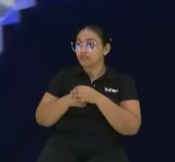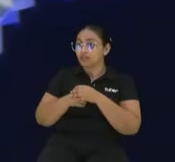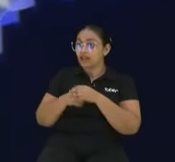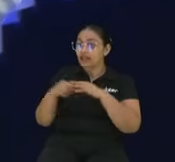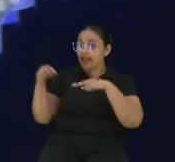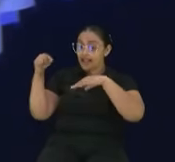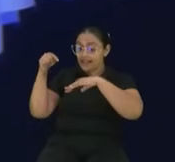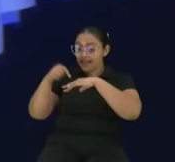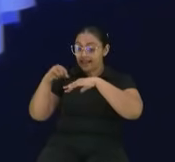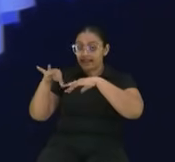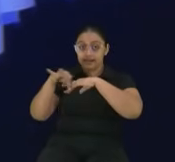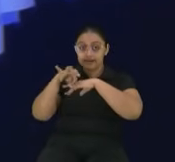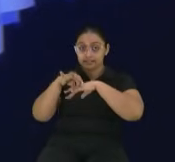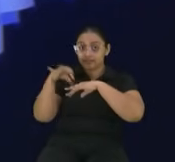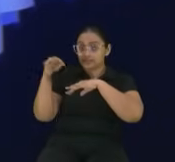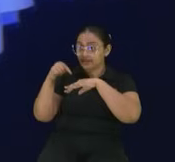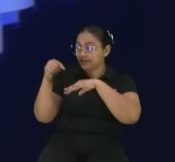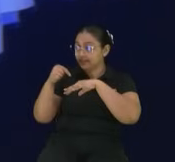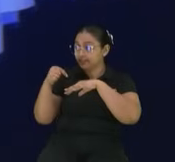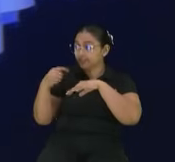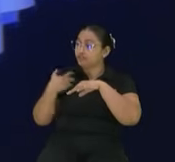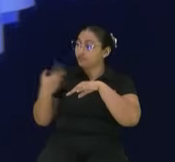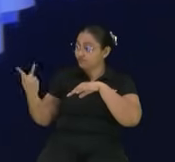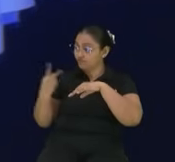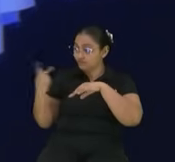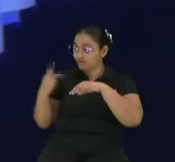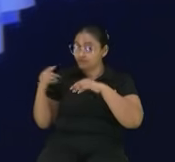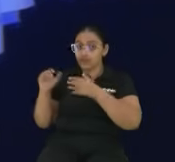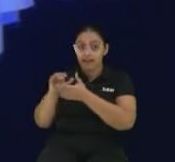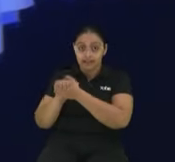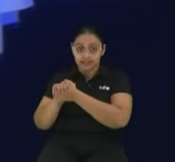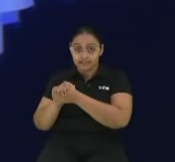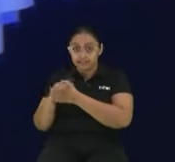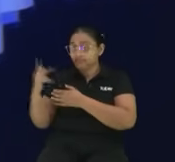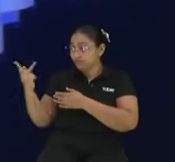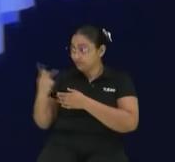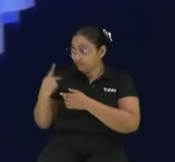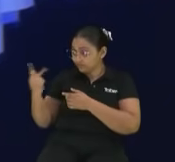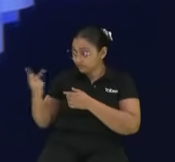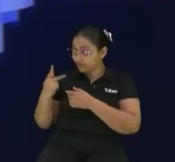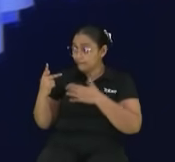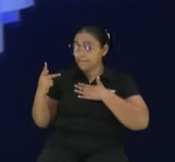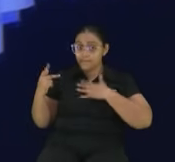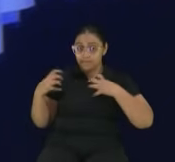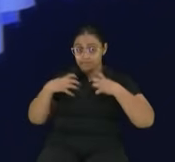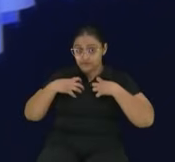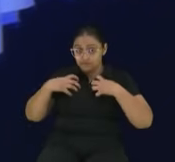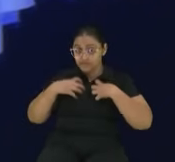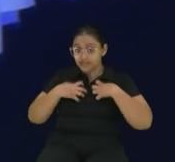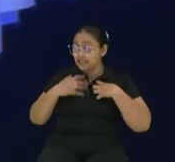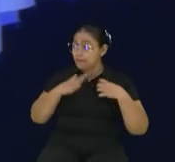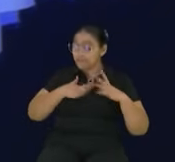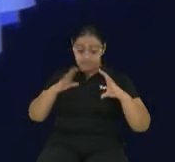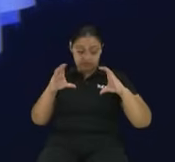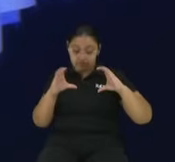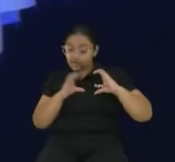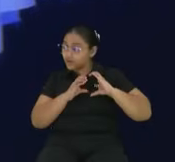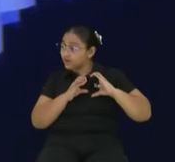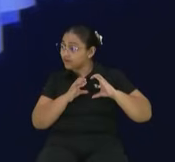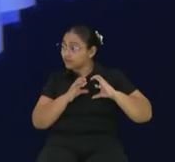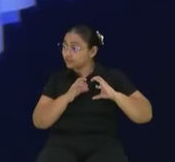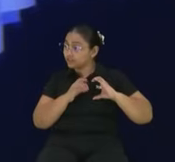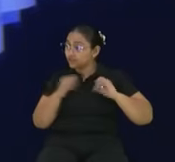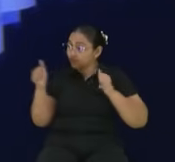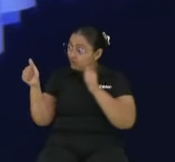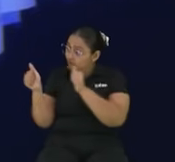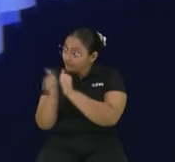anillo me caso contigo uniendo contigo mi vida y mi corazón y te hago